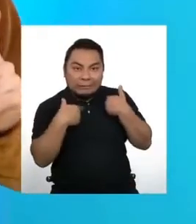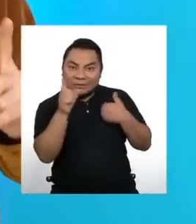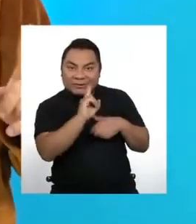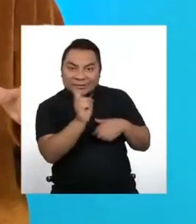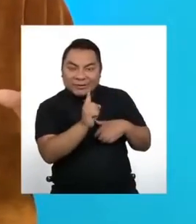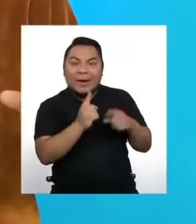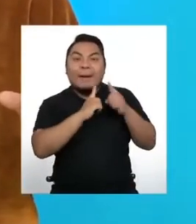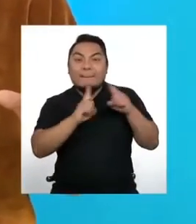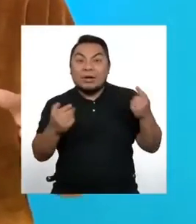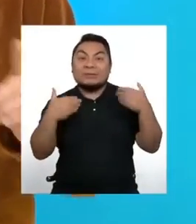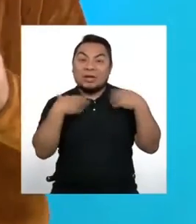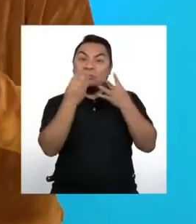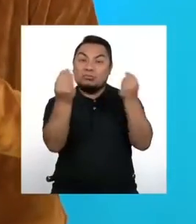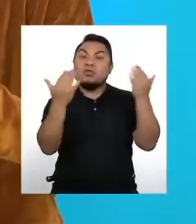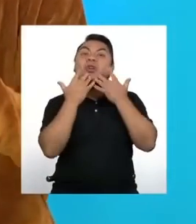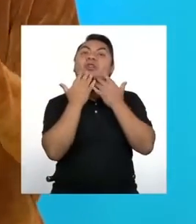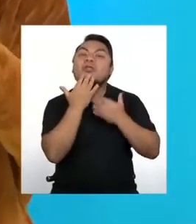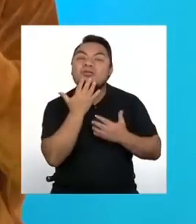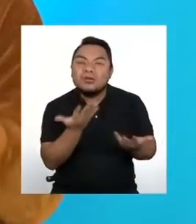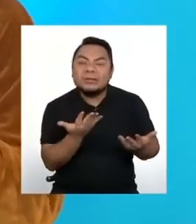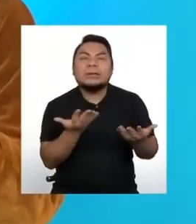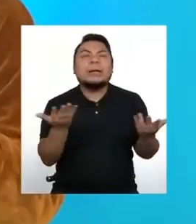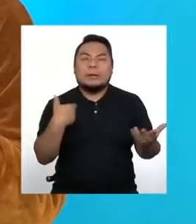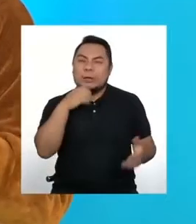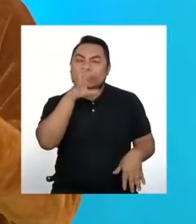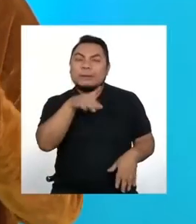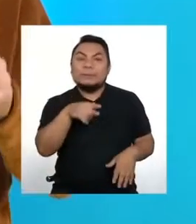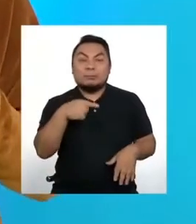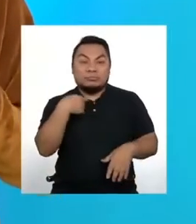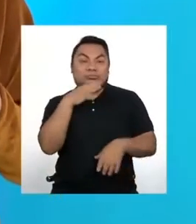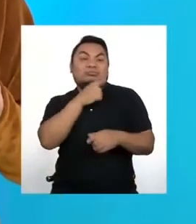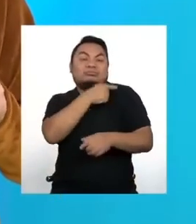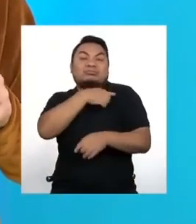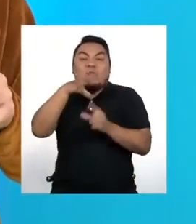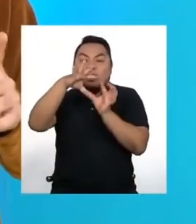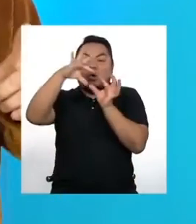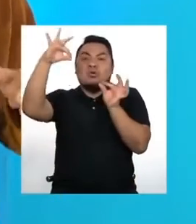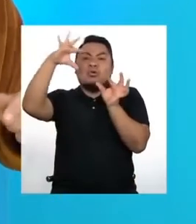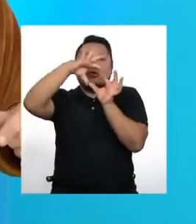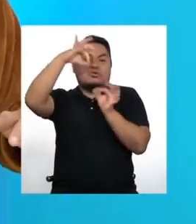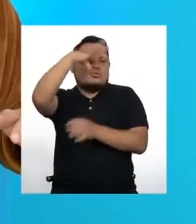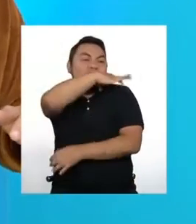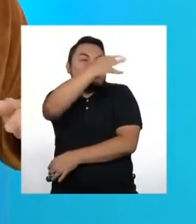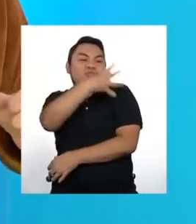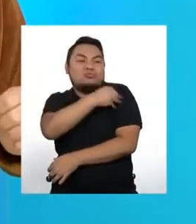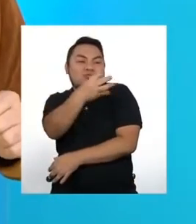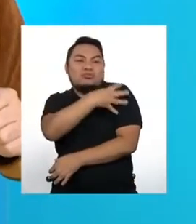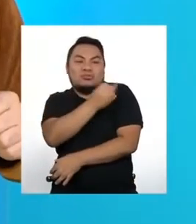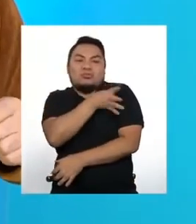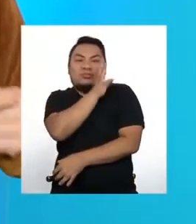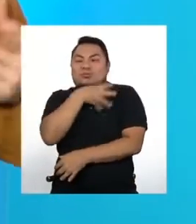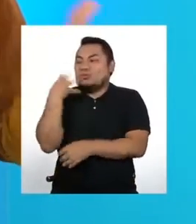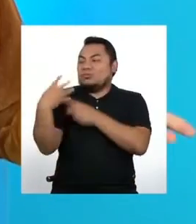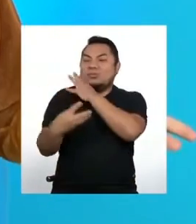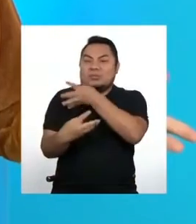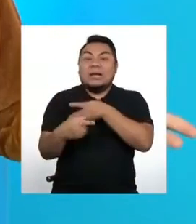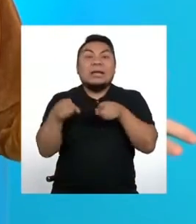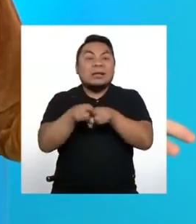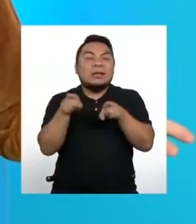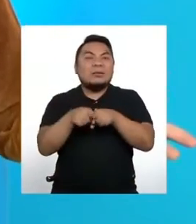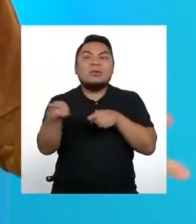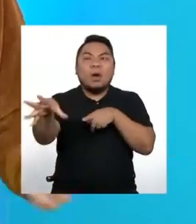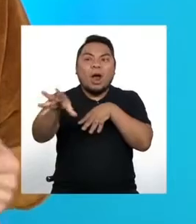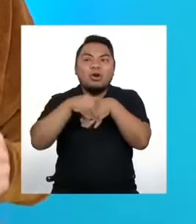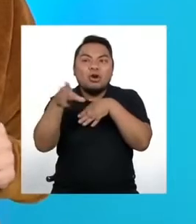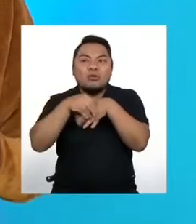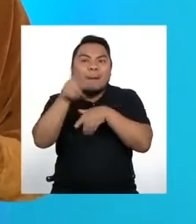y usa materiales de colores vistosos y de gran contraste. Si las actividades propuestas son muy difíciles